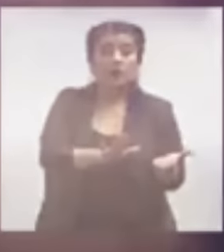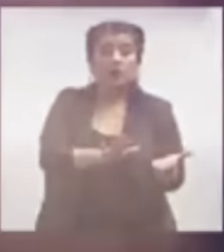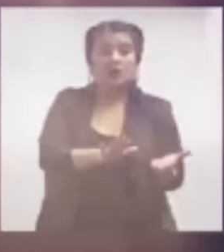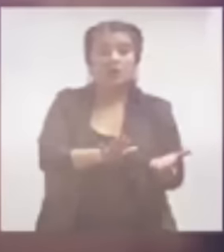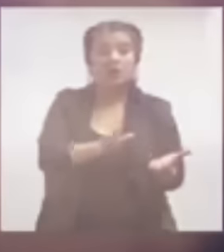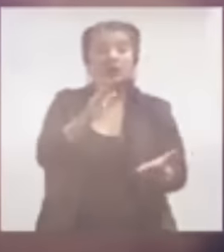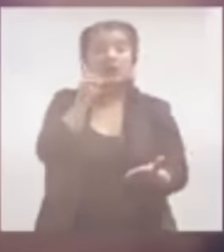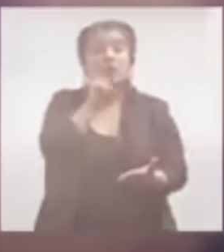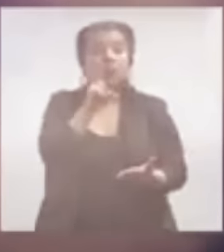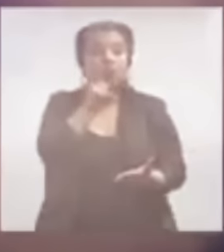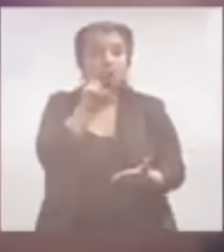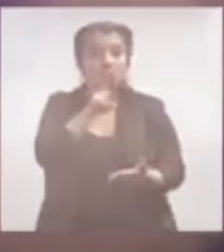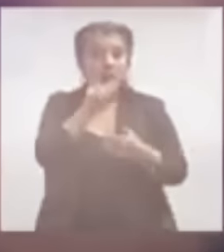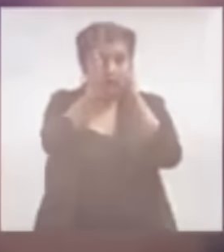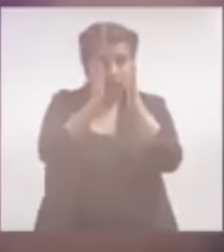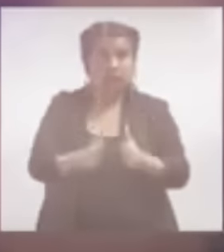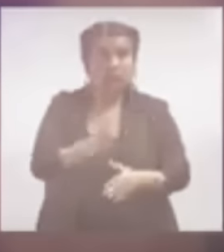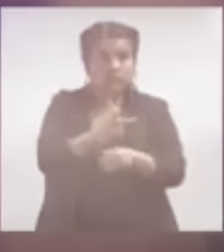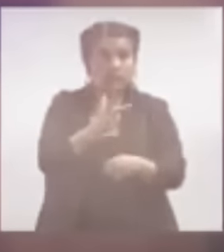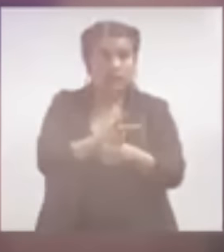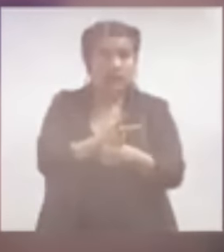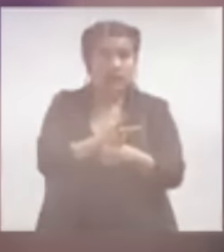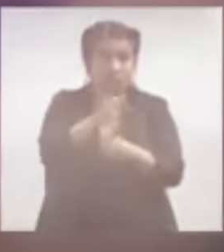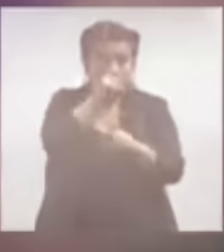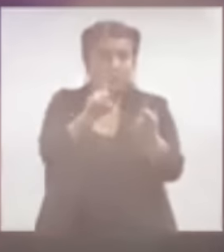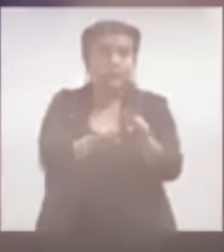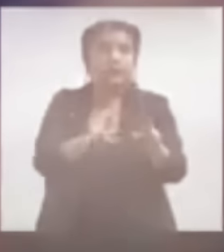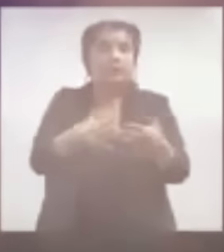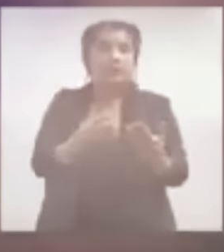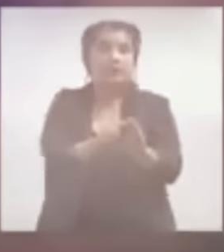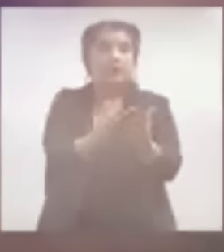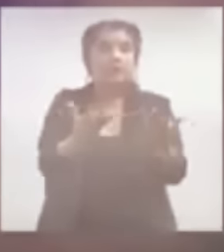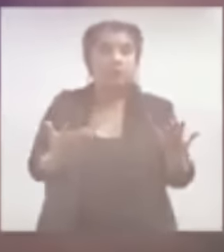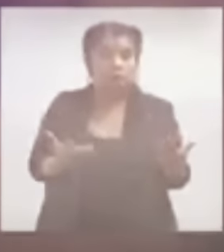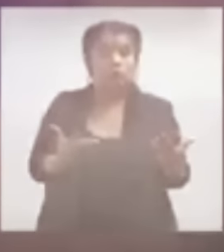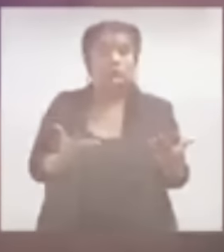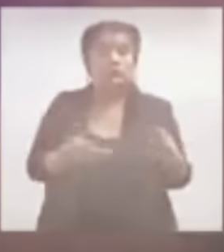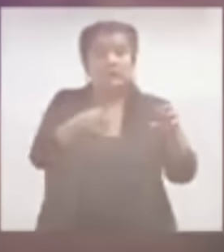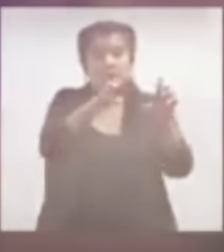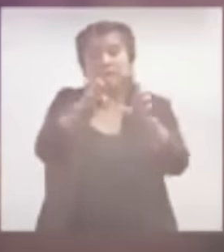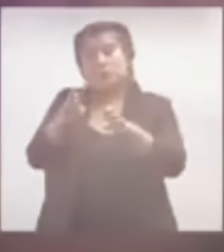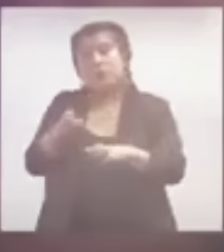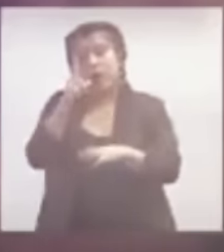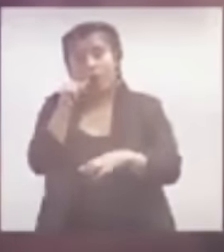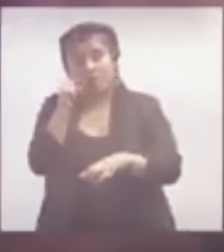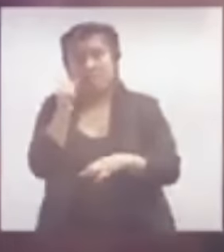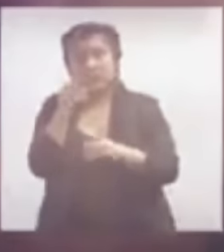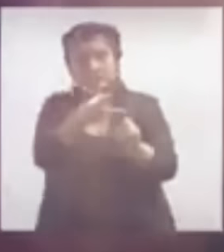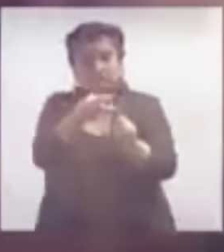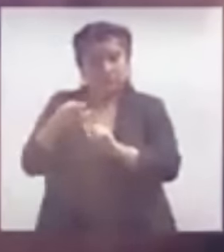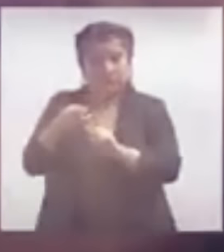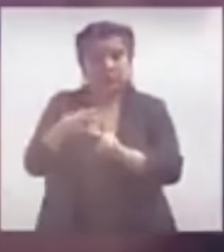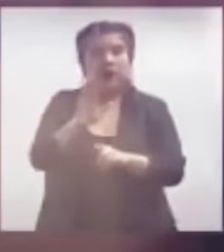un joven guatemalteco y por supuesto de muchos más. Presidente, no solo